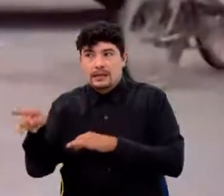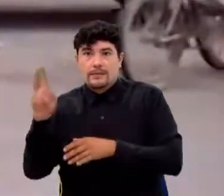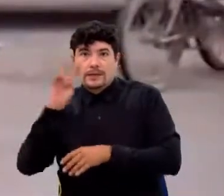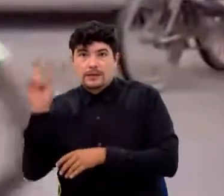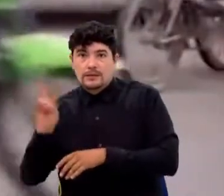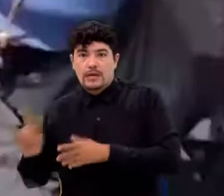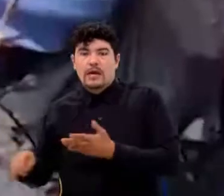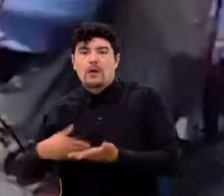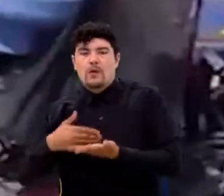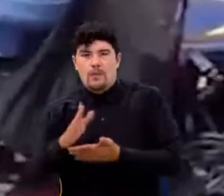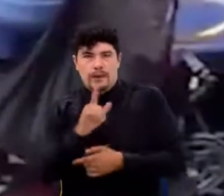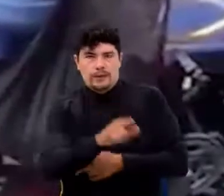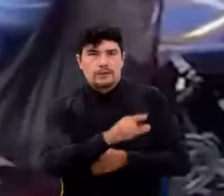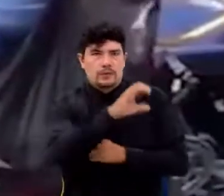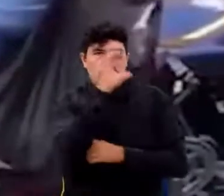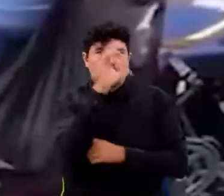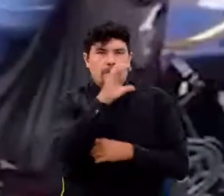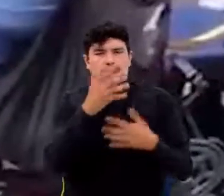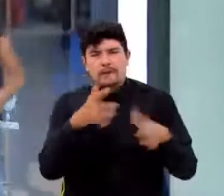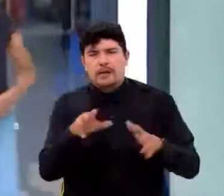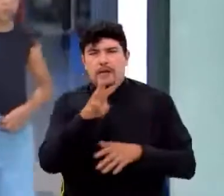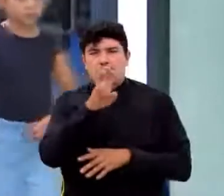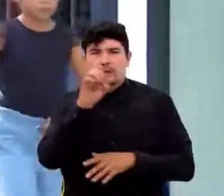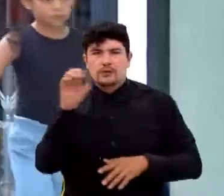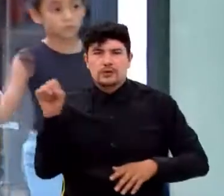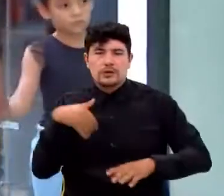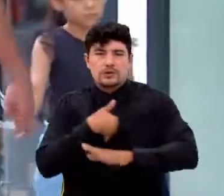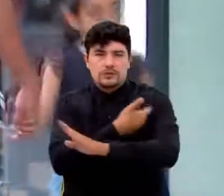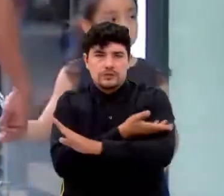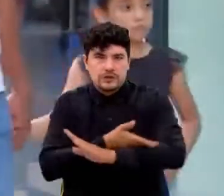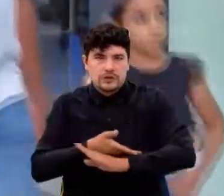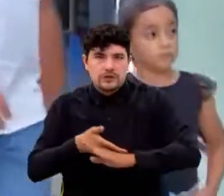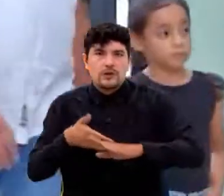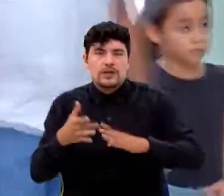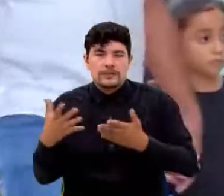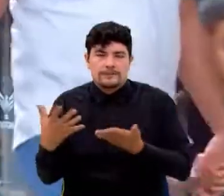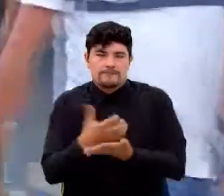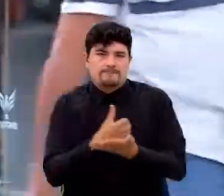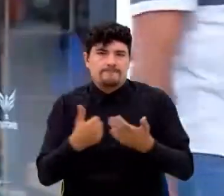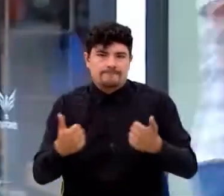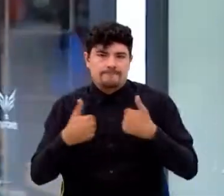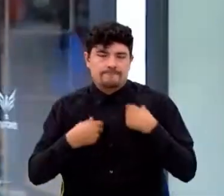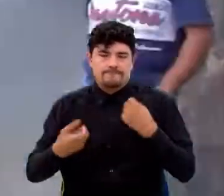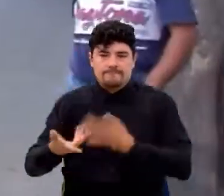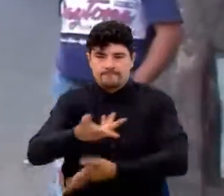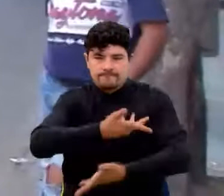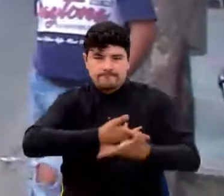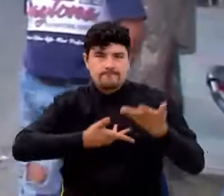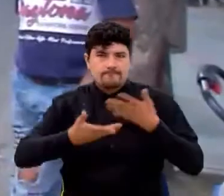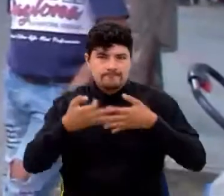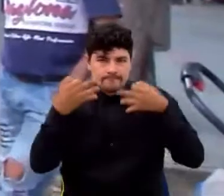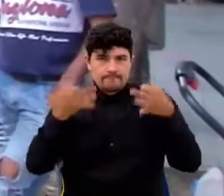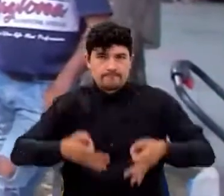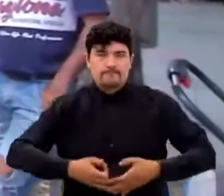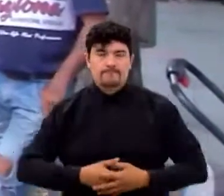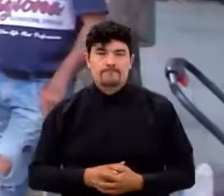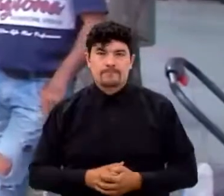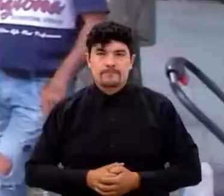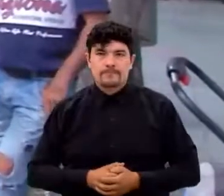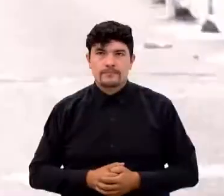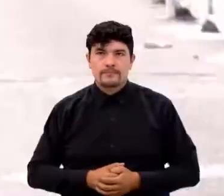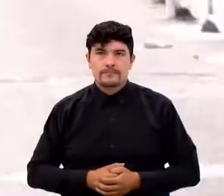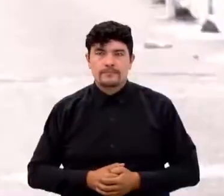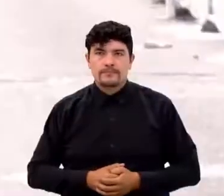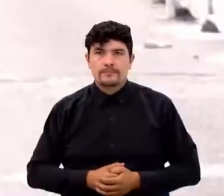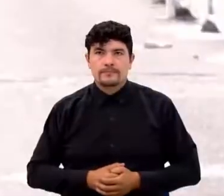Colombia, pronosticando que cerca de 800 millones de pesos será la ganancia del intercambio de manera formal.